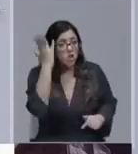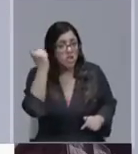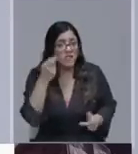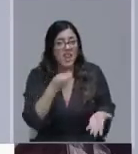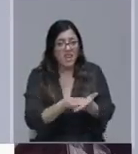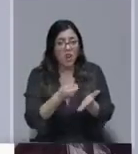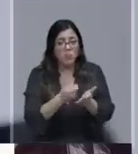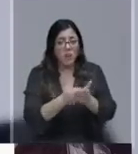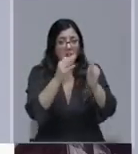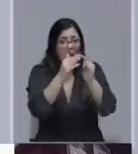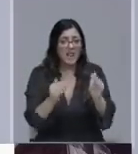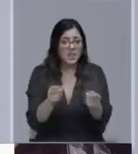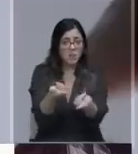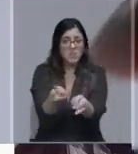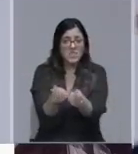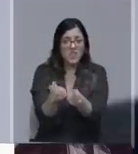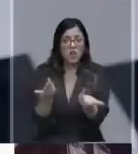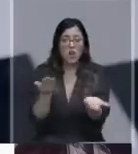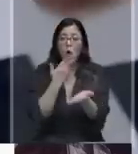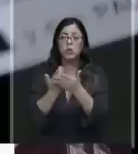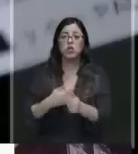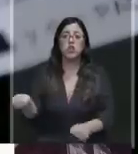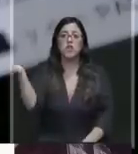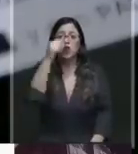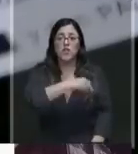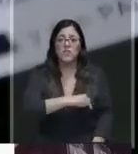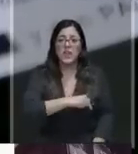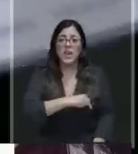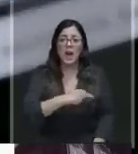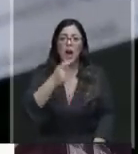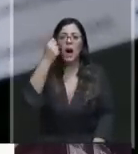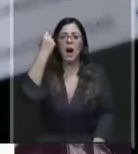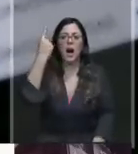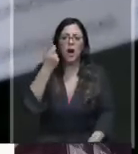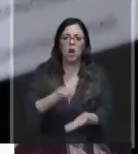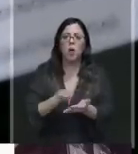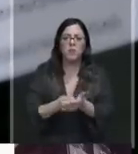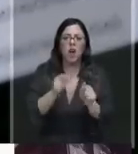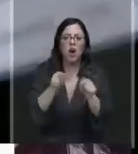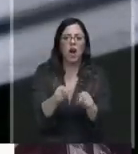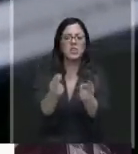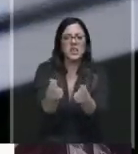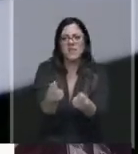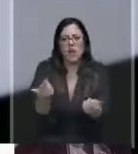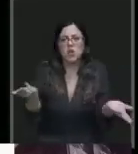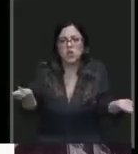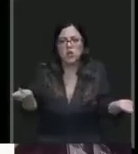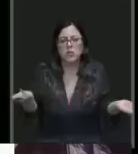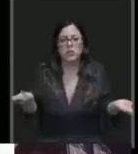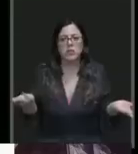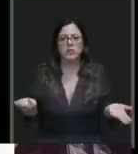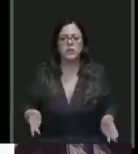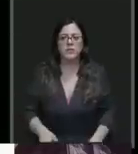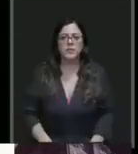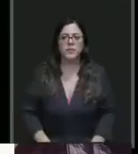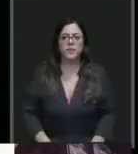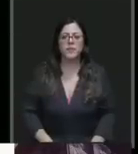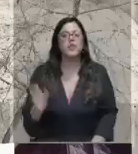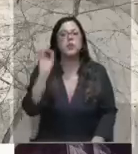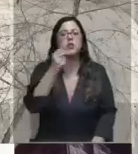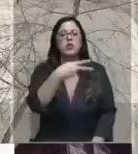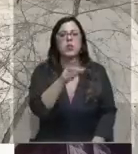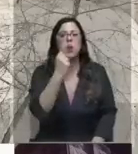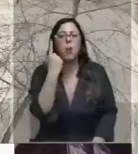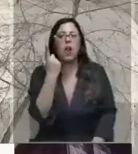precio? Cuando yo llegué, me enteré de que se había comprado a él el valor que se compró. ¿Y qué le parece? No